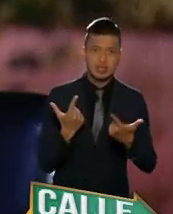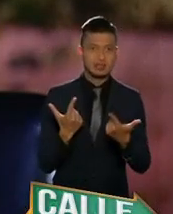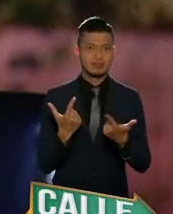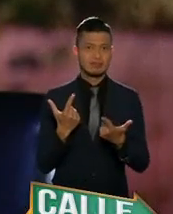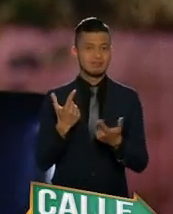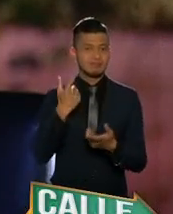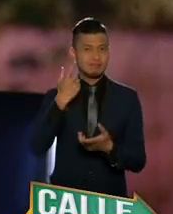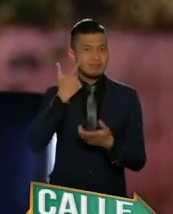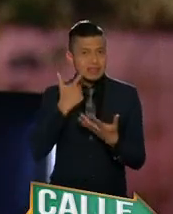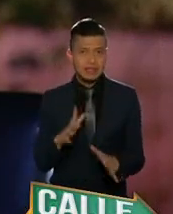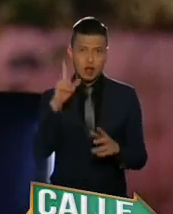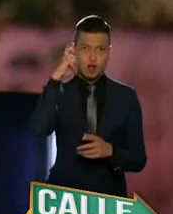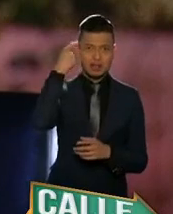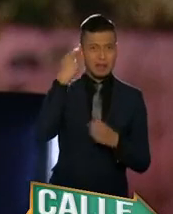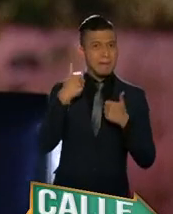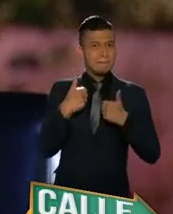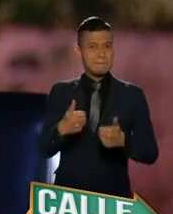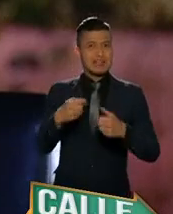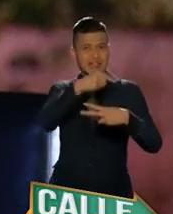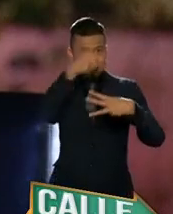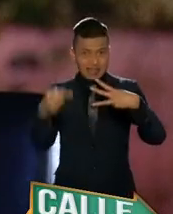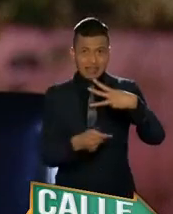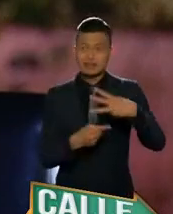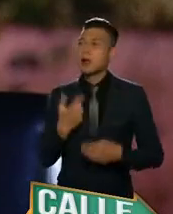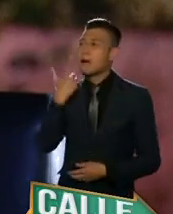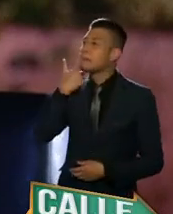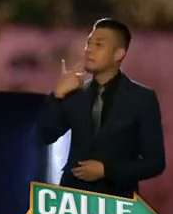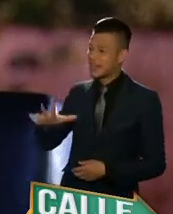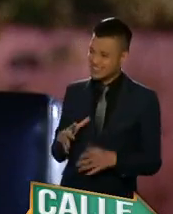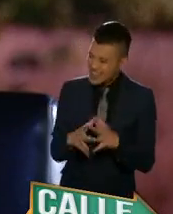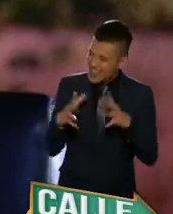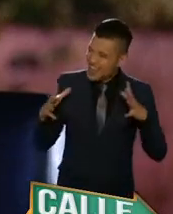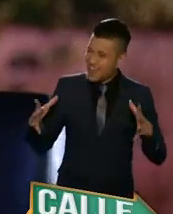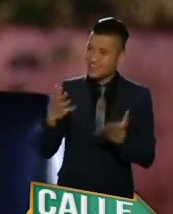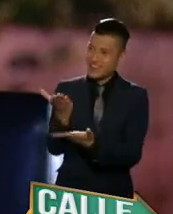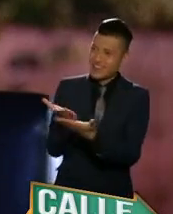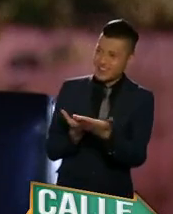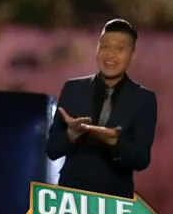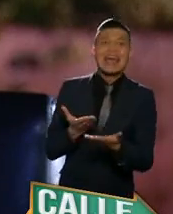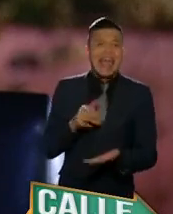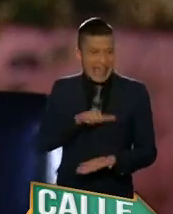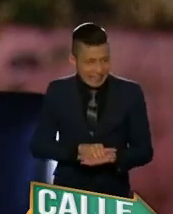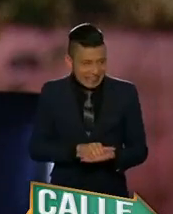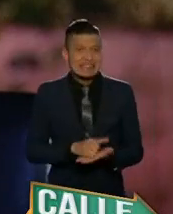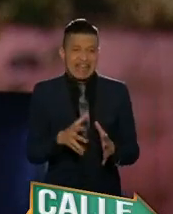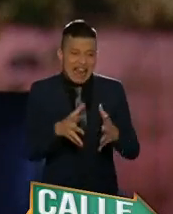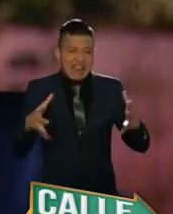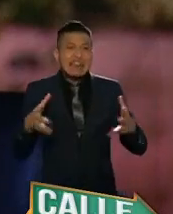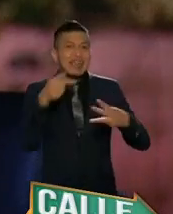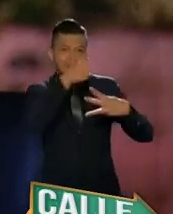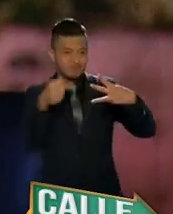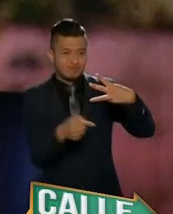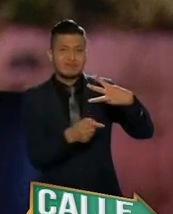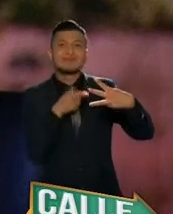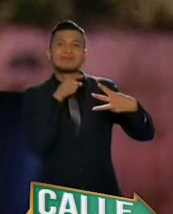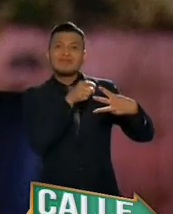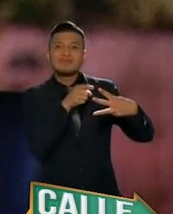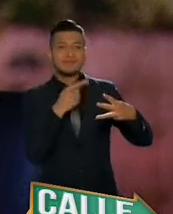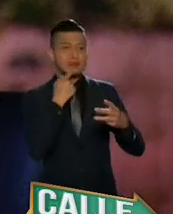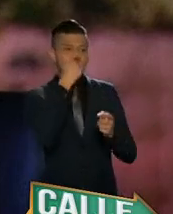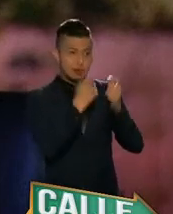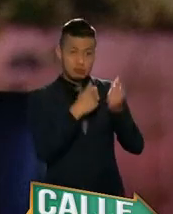de sí. cómo gobernar bien. Es como un combo agrandado. Exacto. Sí. El combo de la participación, la transparencia y la lucha contra la corrupción son los